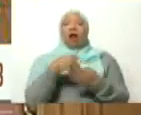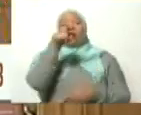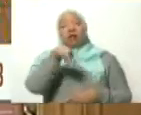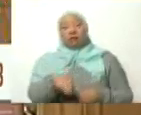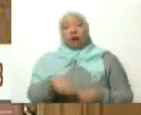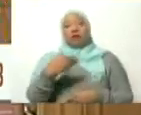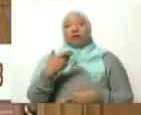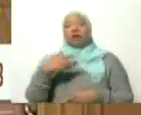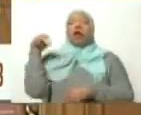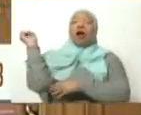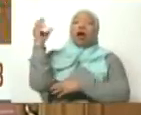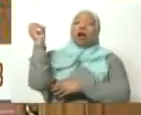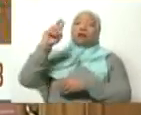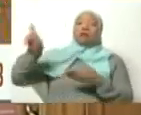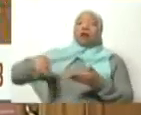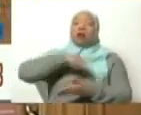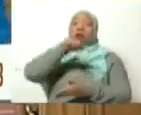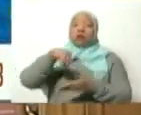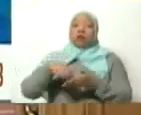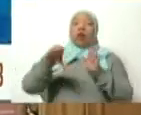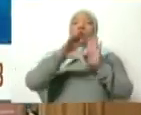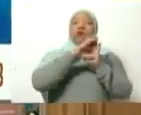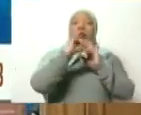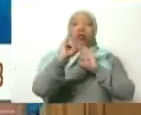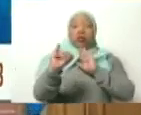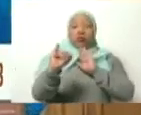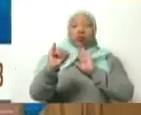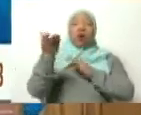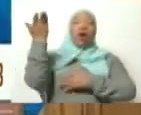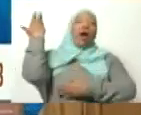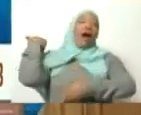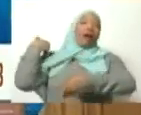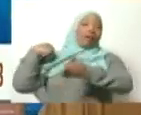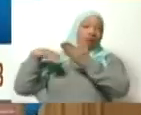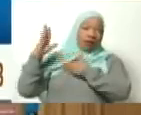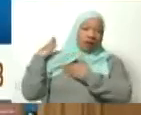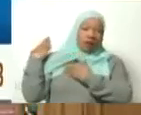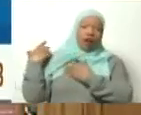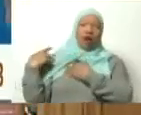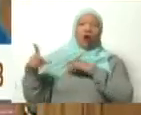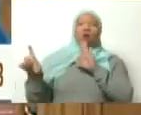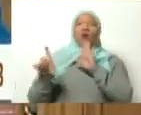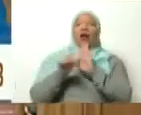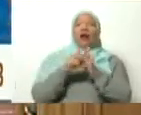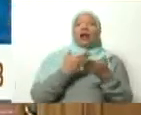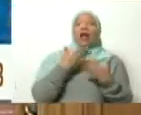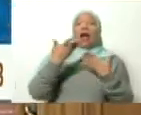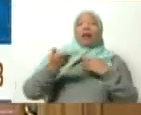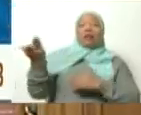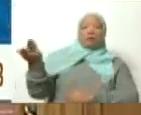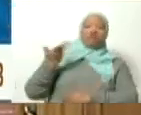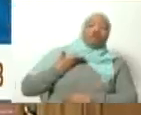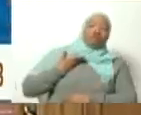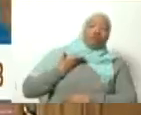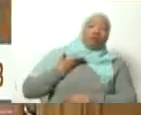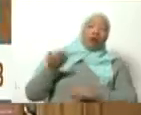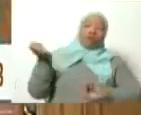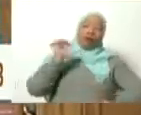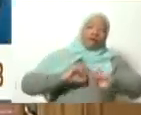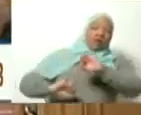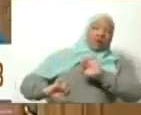gracias a la Asamblea Nacional Constituyente para la época, se aprobó la ley antibloqueo y esa ley